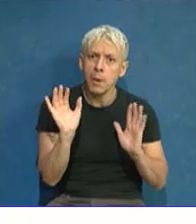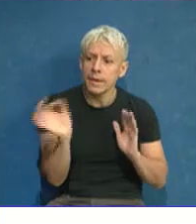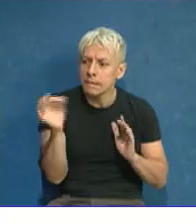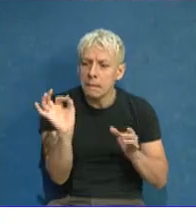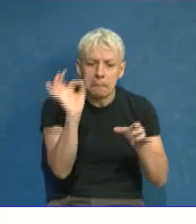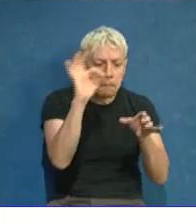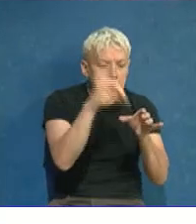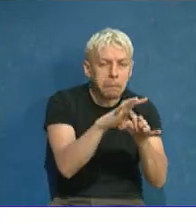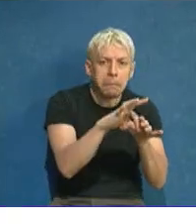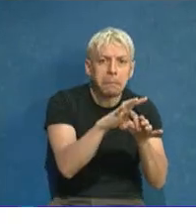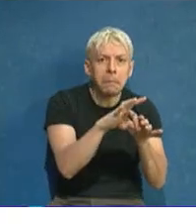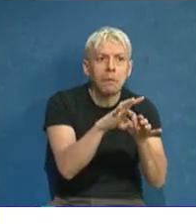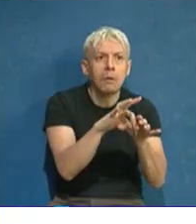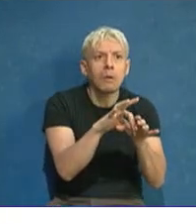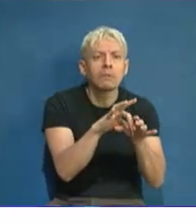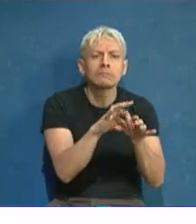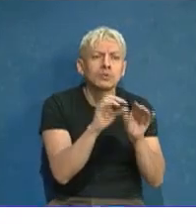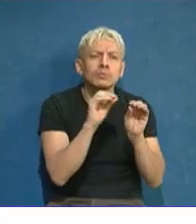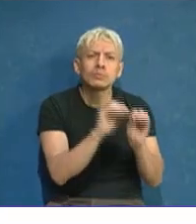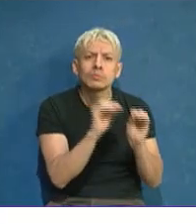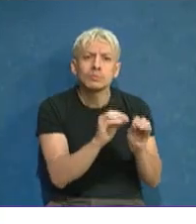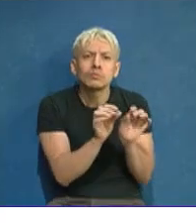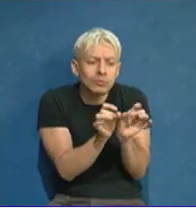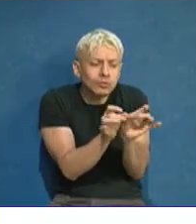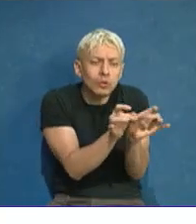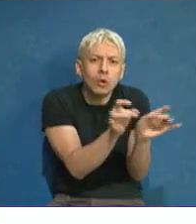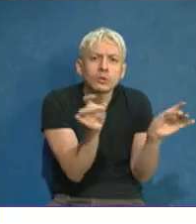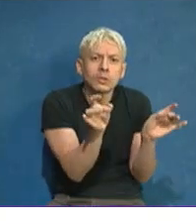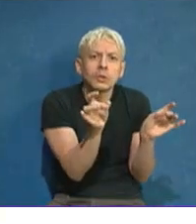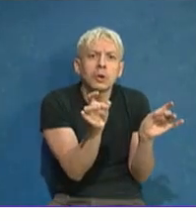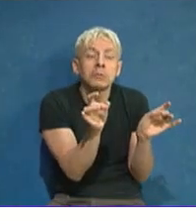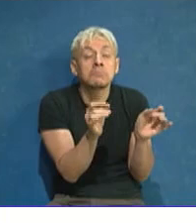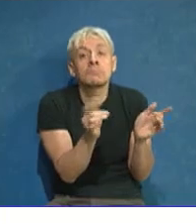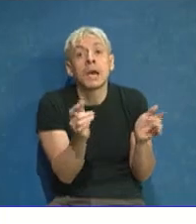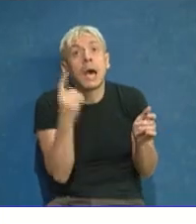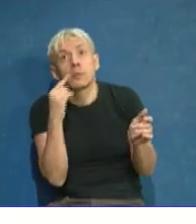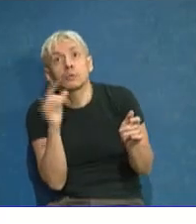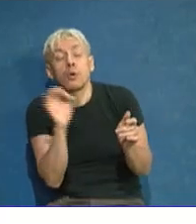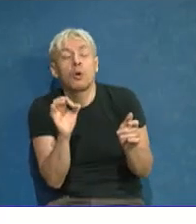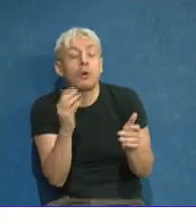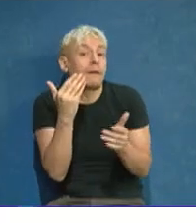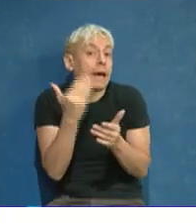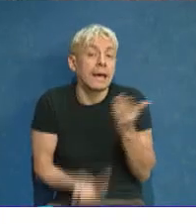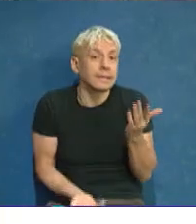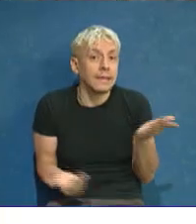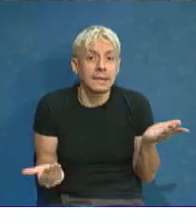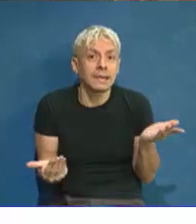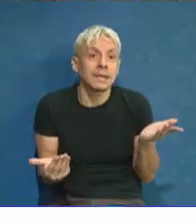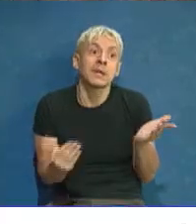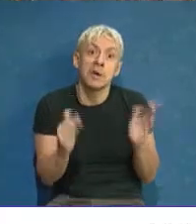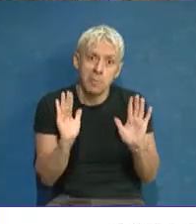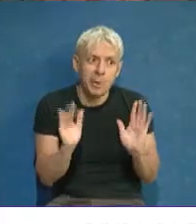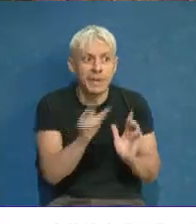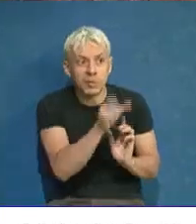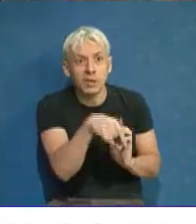toxinas o que esté contaminado químicamente voluntaria o involuntariamente puede causar la muerte de